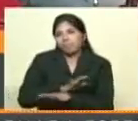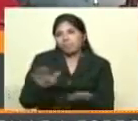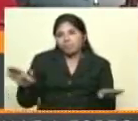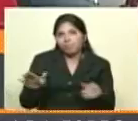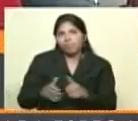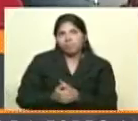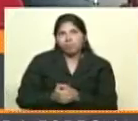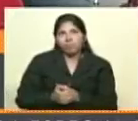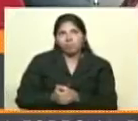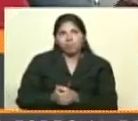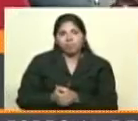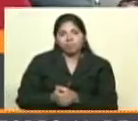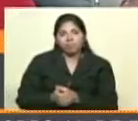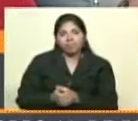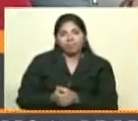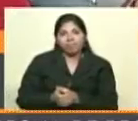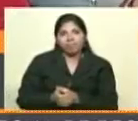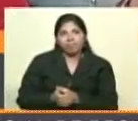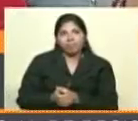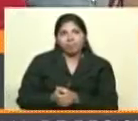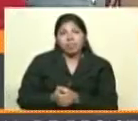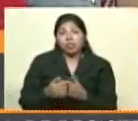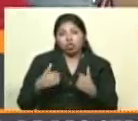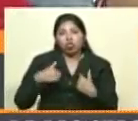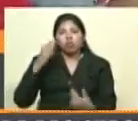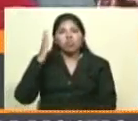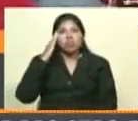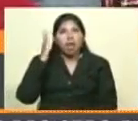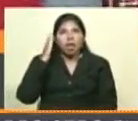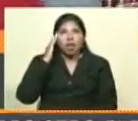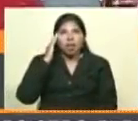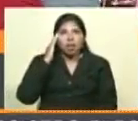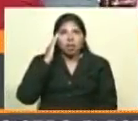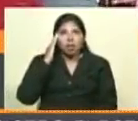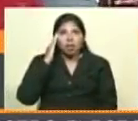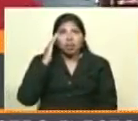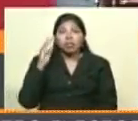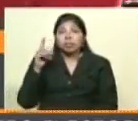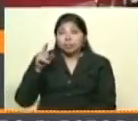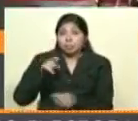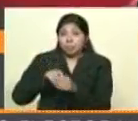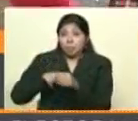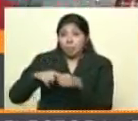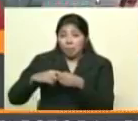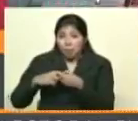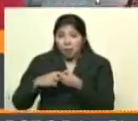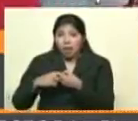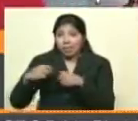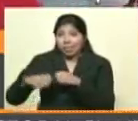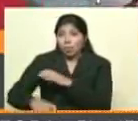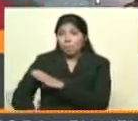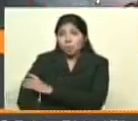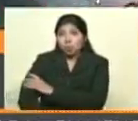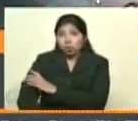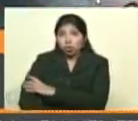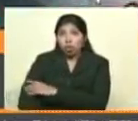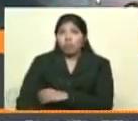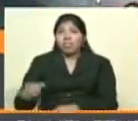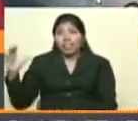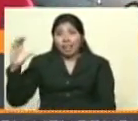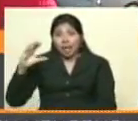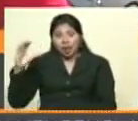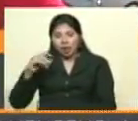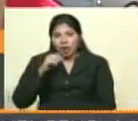Democrática por un farallón. Porque yo sé que los militantes de Acción Democrática de Caracas, de